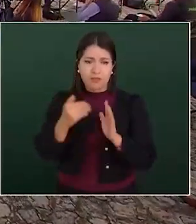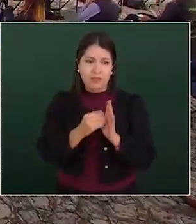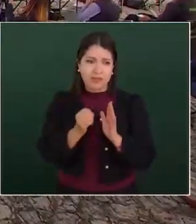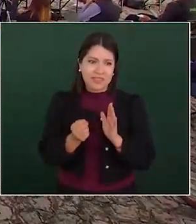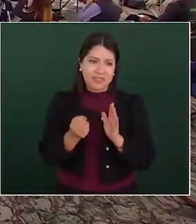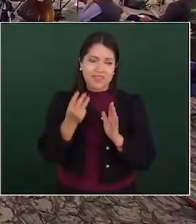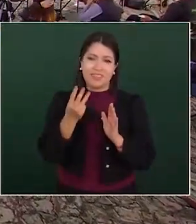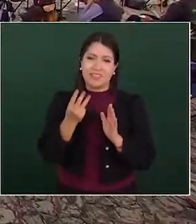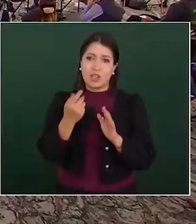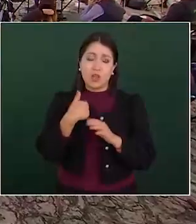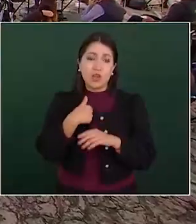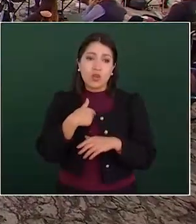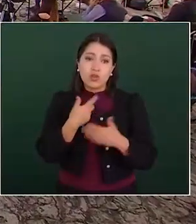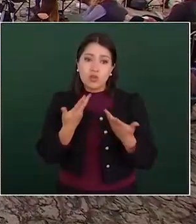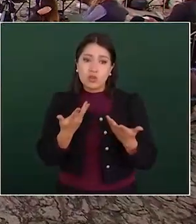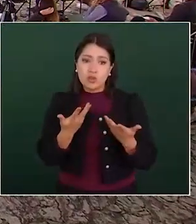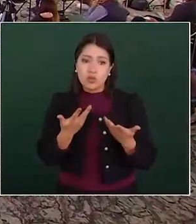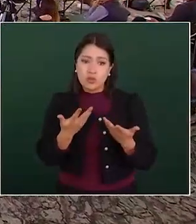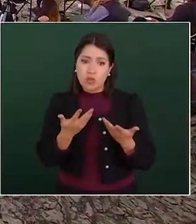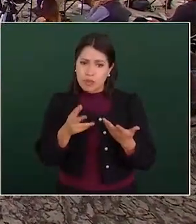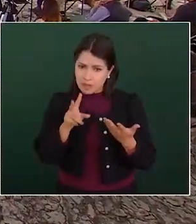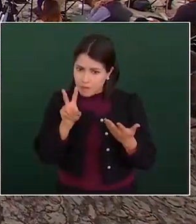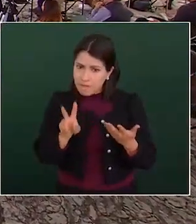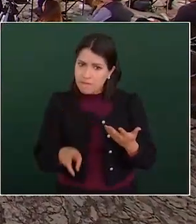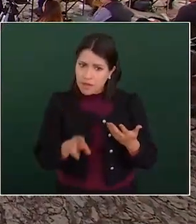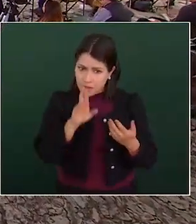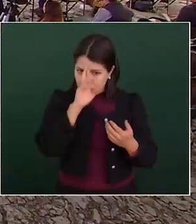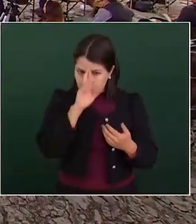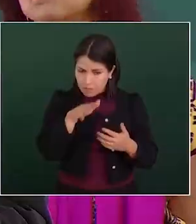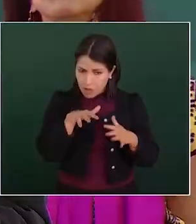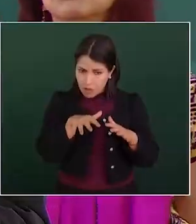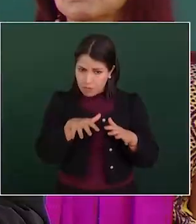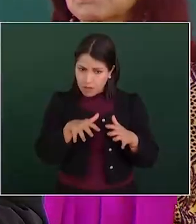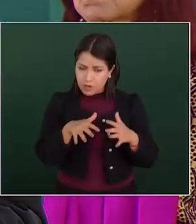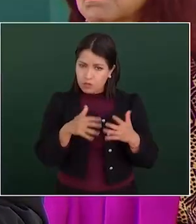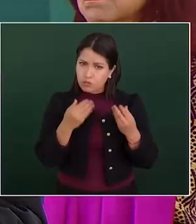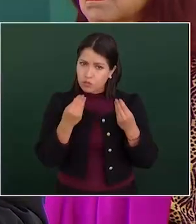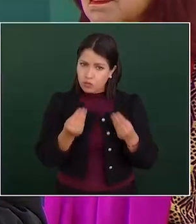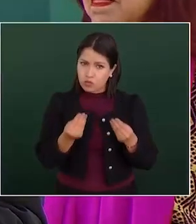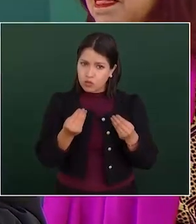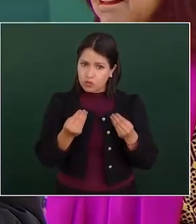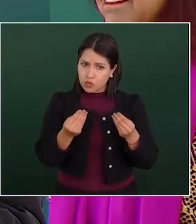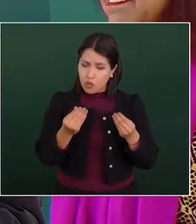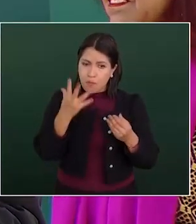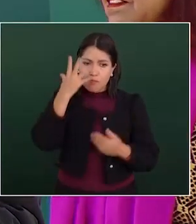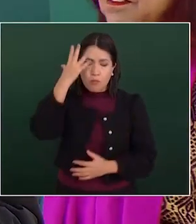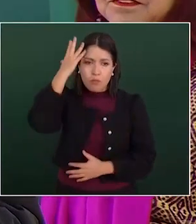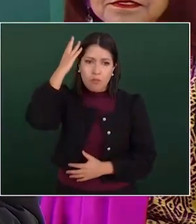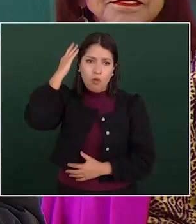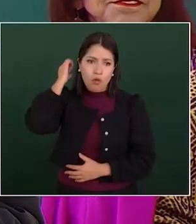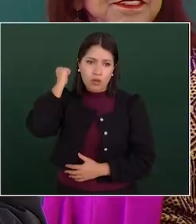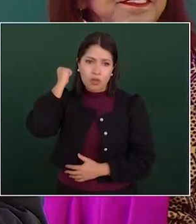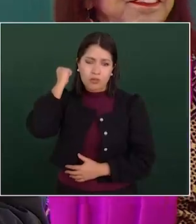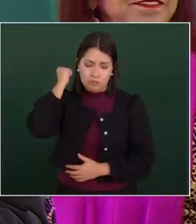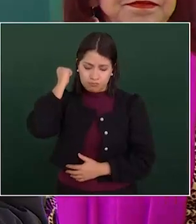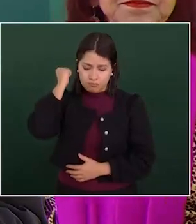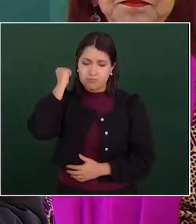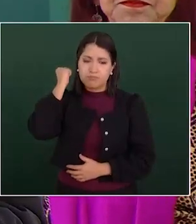No, admiro mucho, admiro muchísimo a Morelos